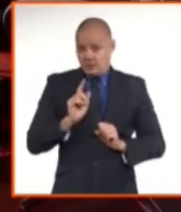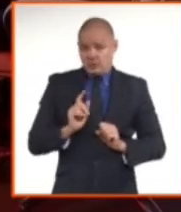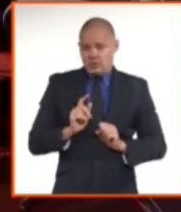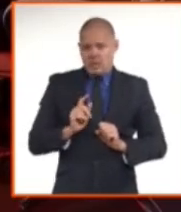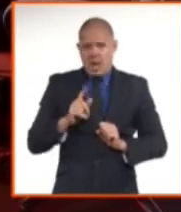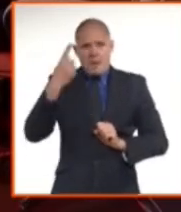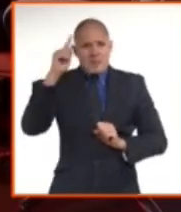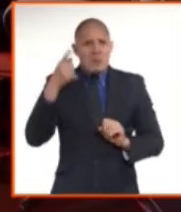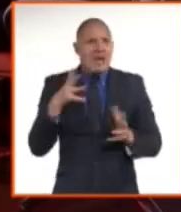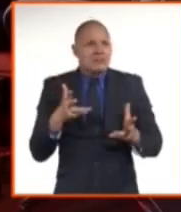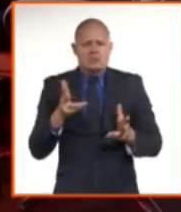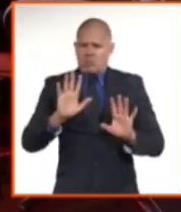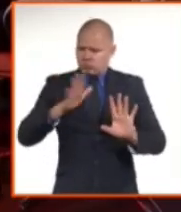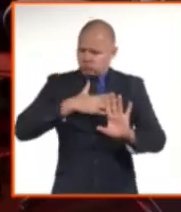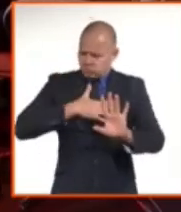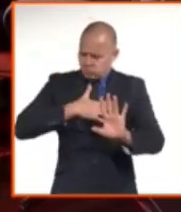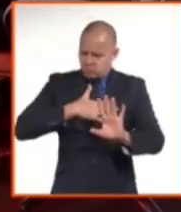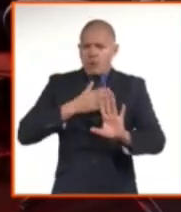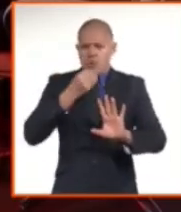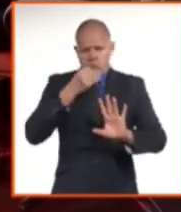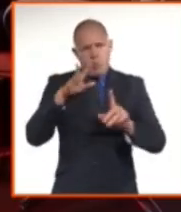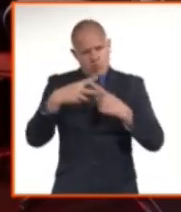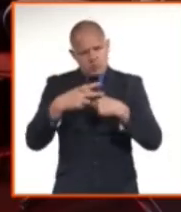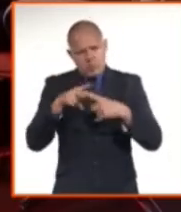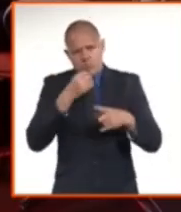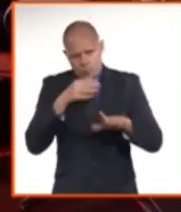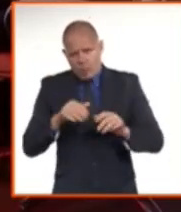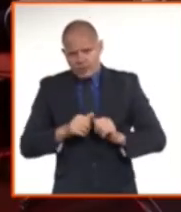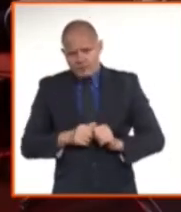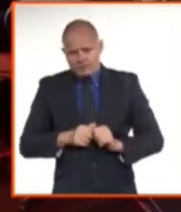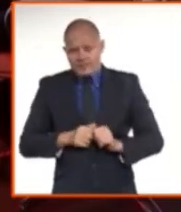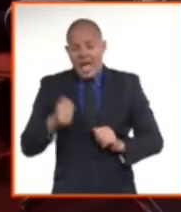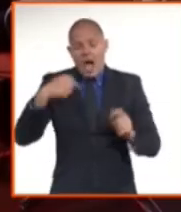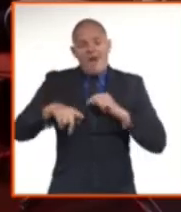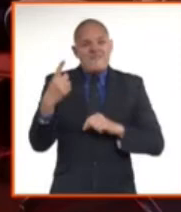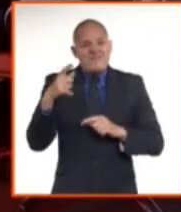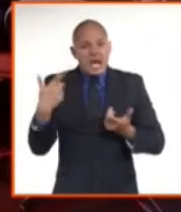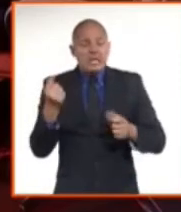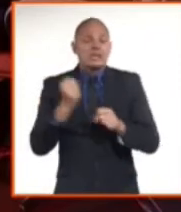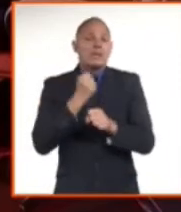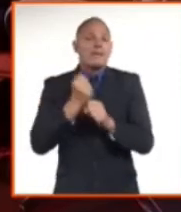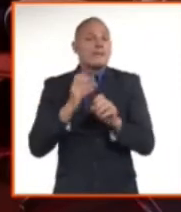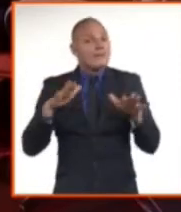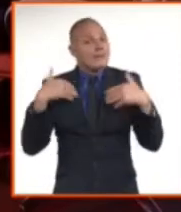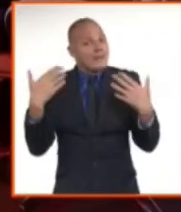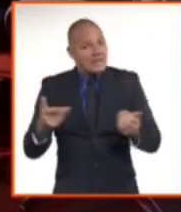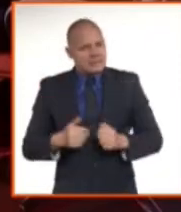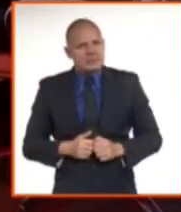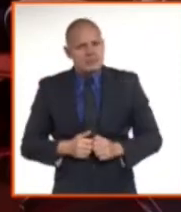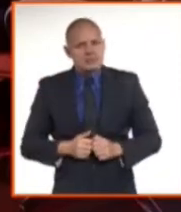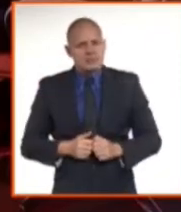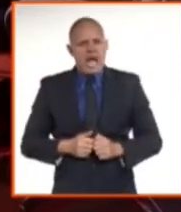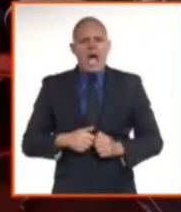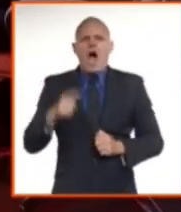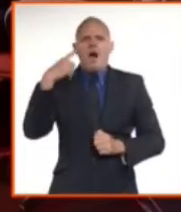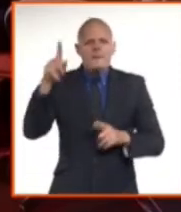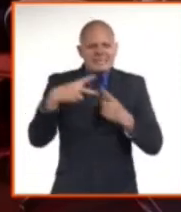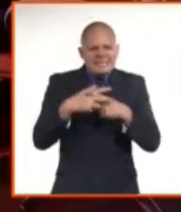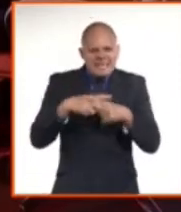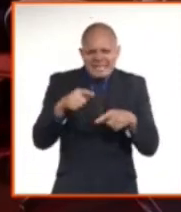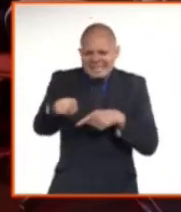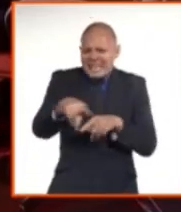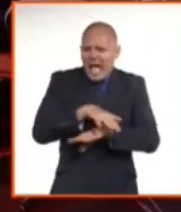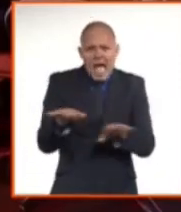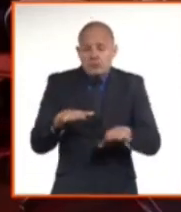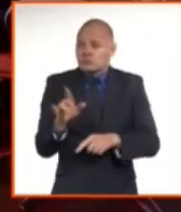lo que nos lleva a tener que trabajar más y que realmente la solución en este momento no es de una manera inmediata. Es